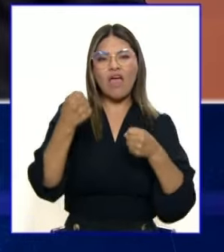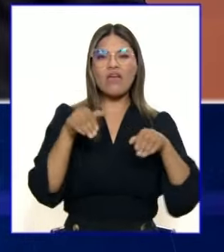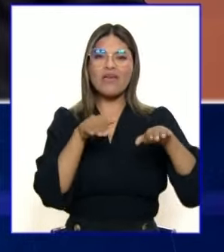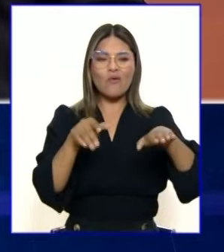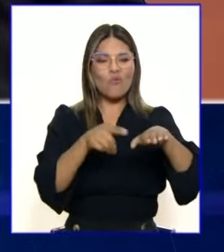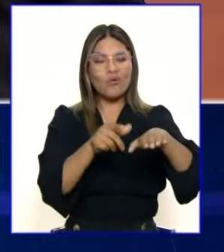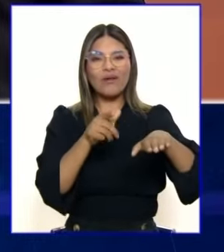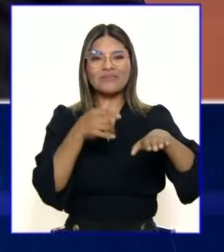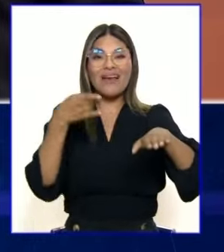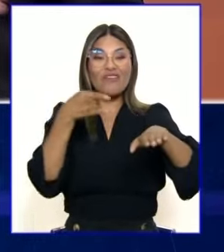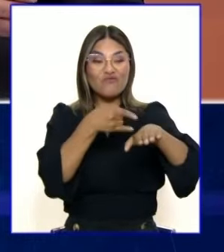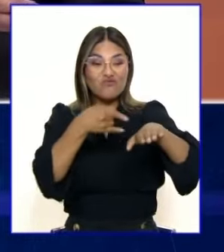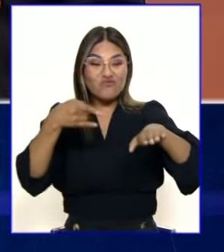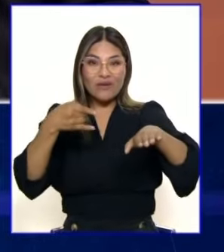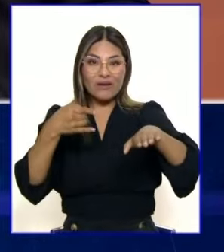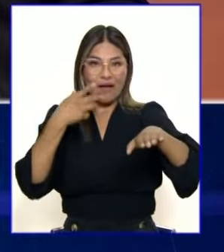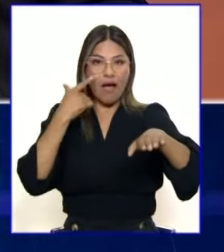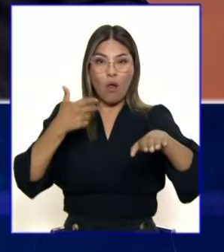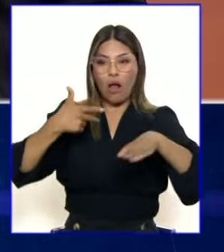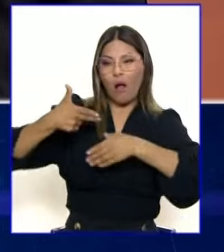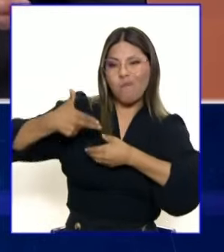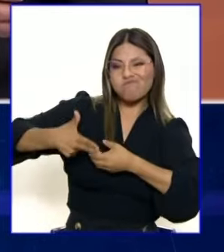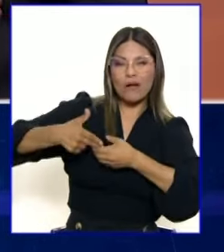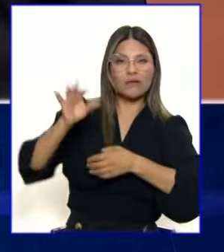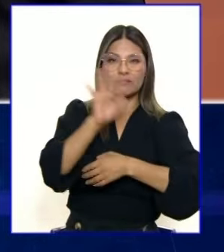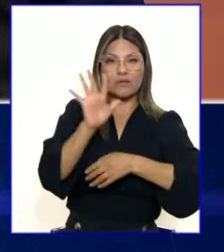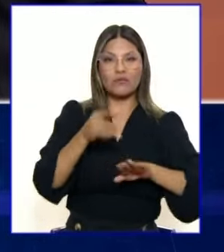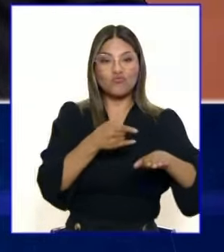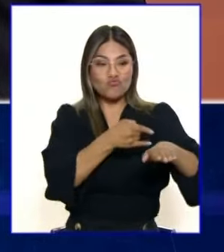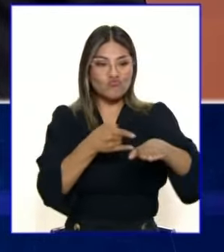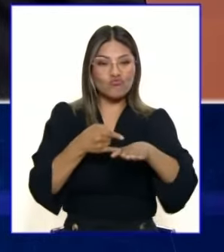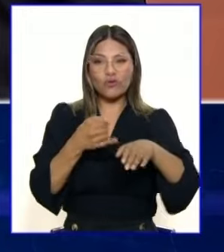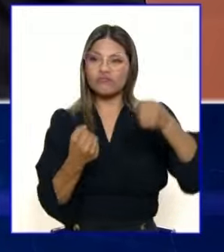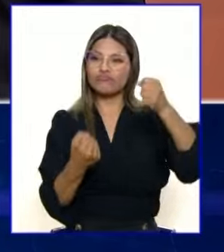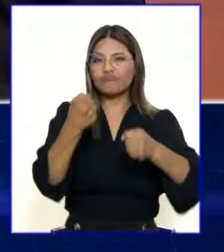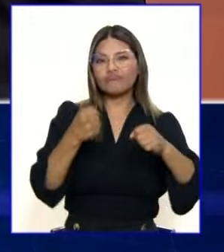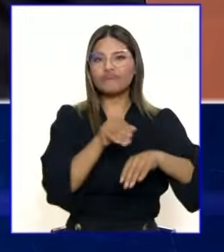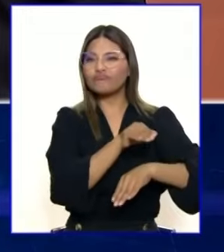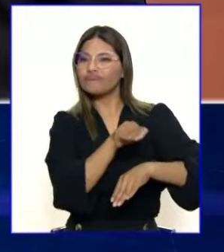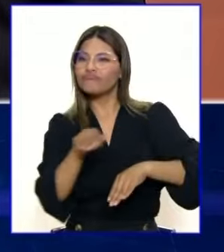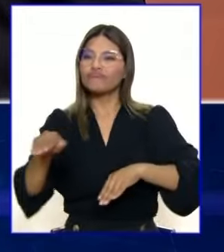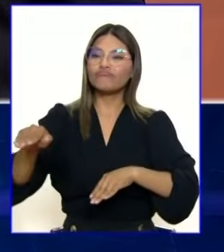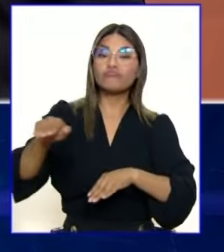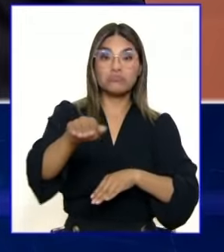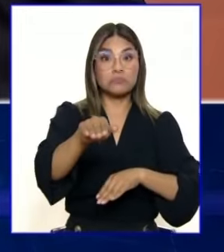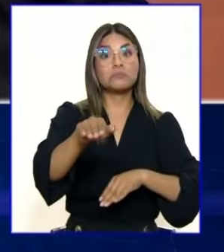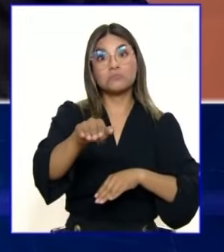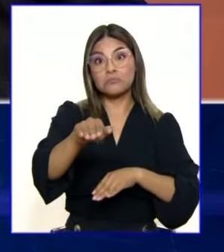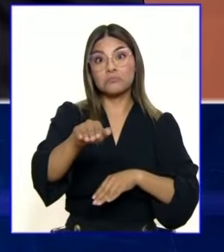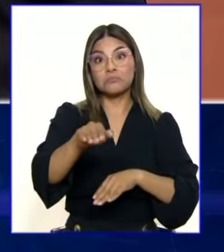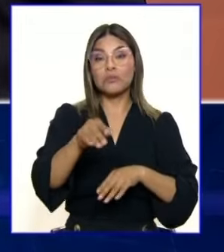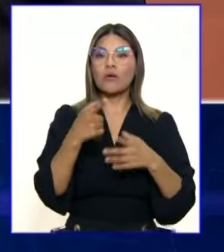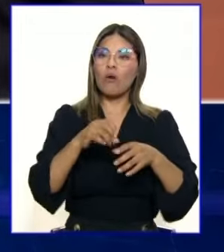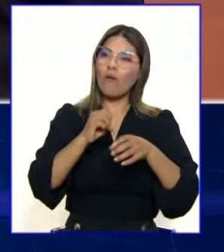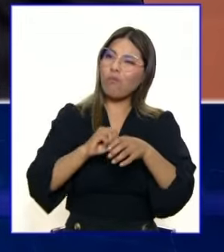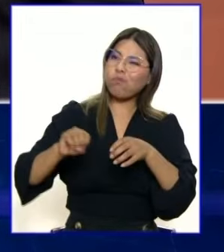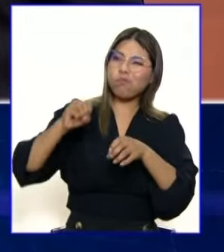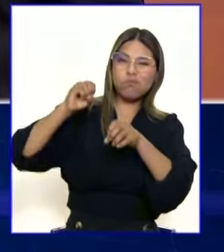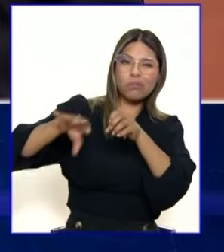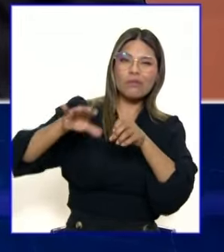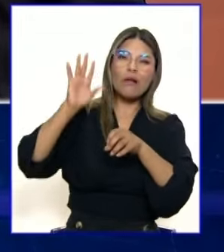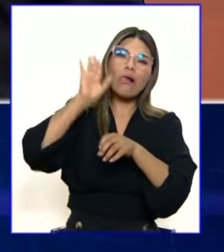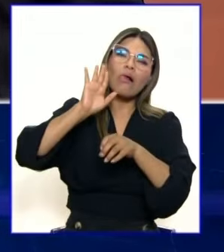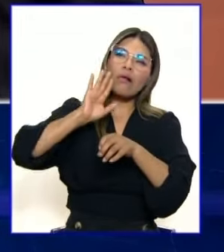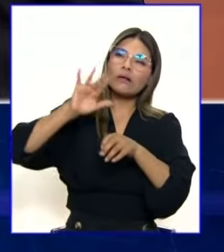se espera que algunos líderes se movilicen de una sede a otra, uh-huh. ¿no? Vehículos que no emiten ningún tipo de